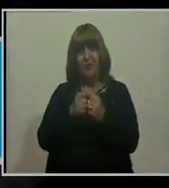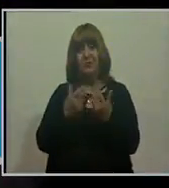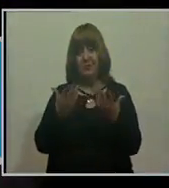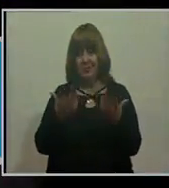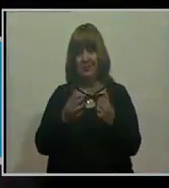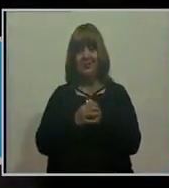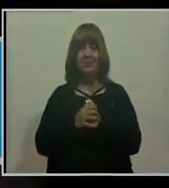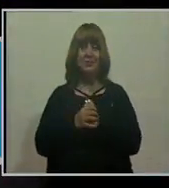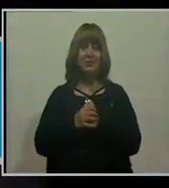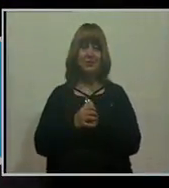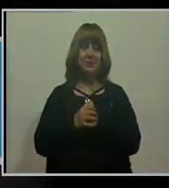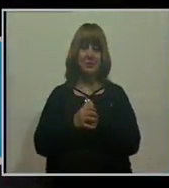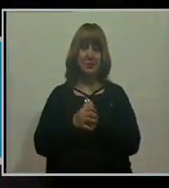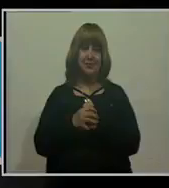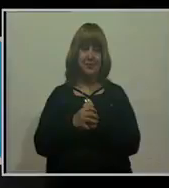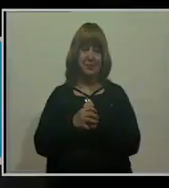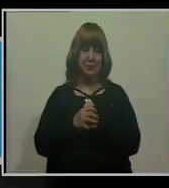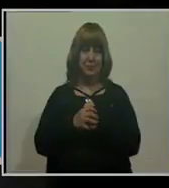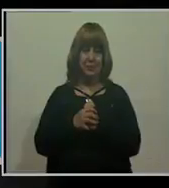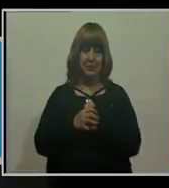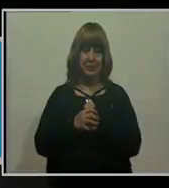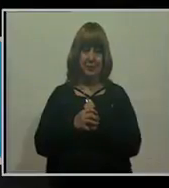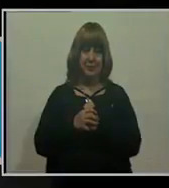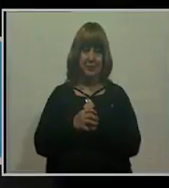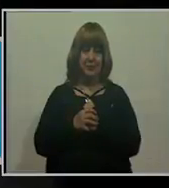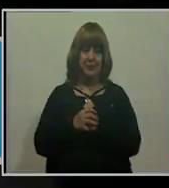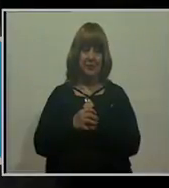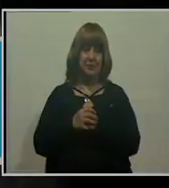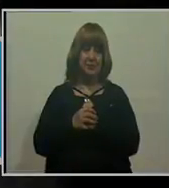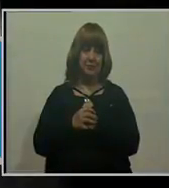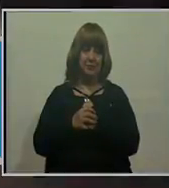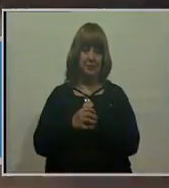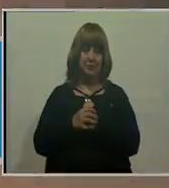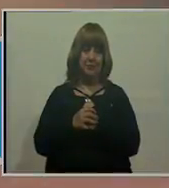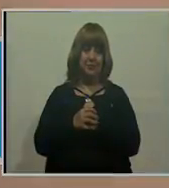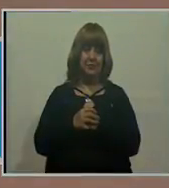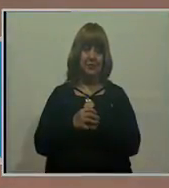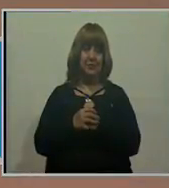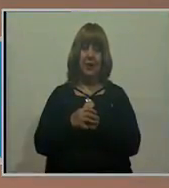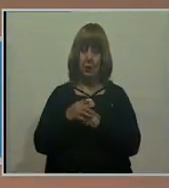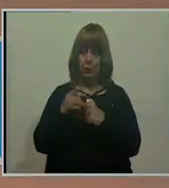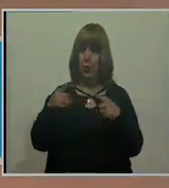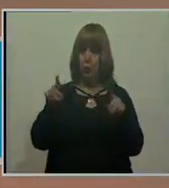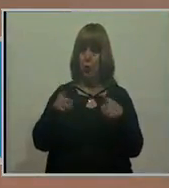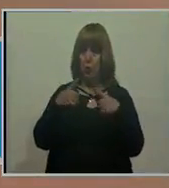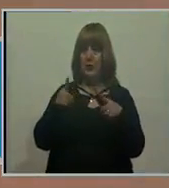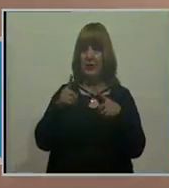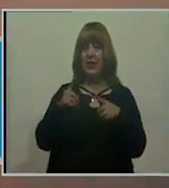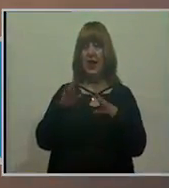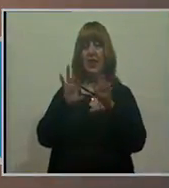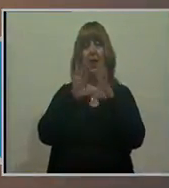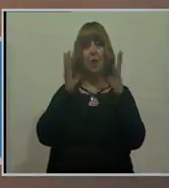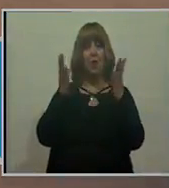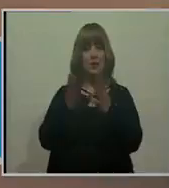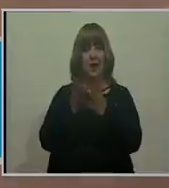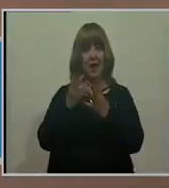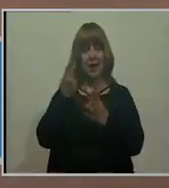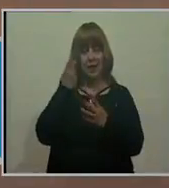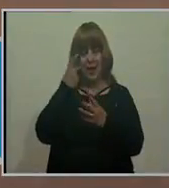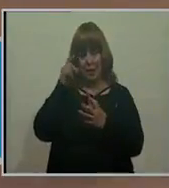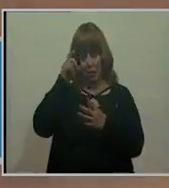Waka. Sí. Así se llamaba, ¿no? Waka Waka. Exactamente, el Waka Waka. Ornella lo bailó en varias oportunidades. Anoche, hasta anoche lo bailé.